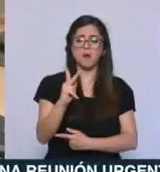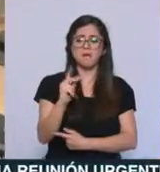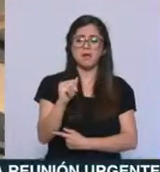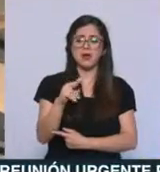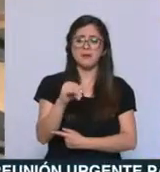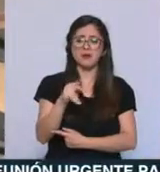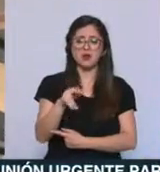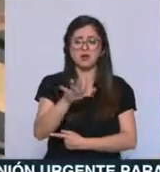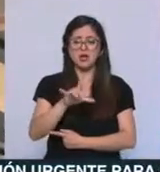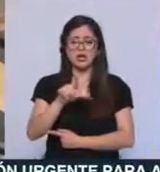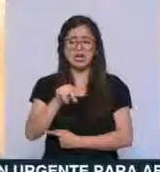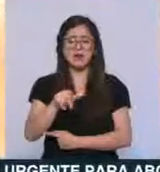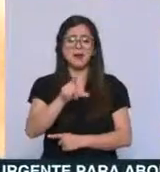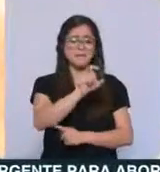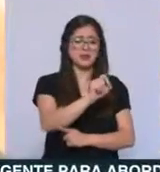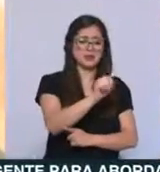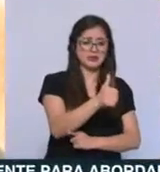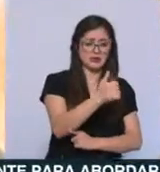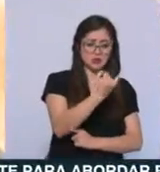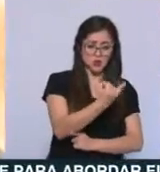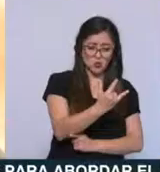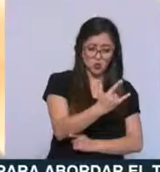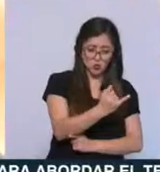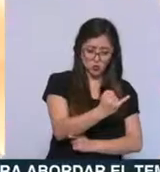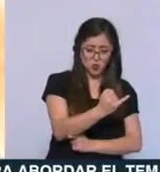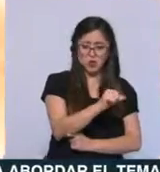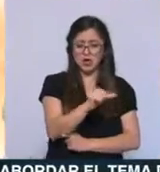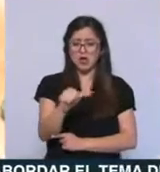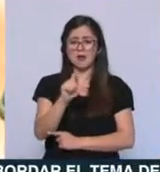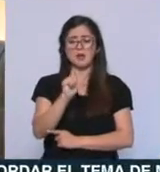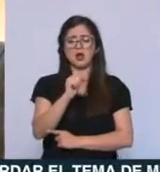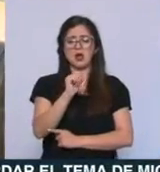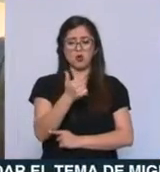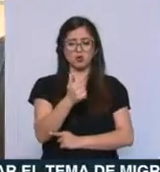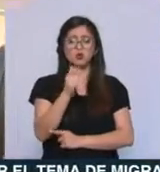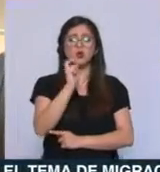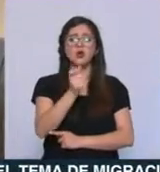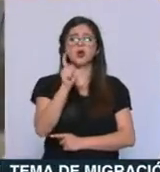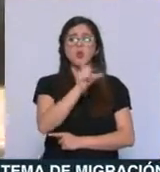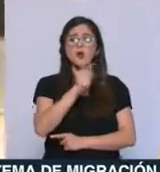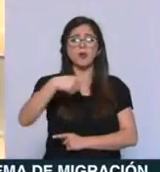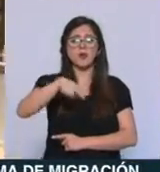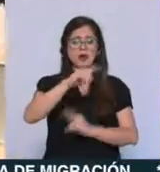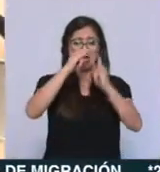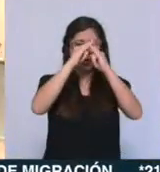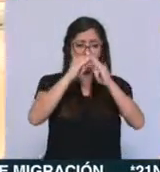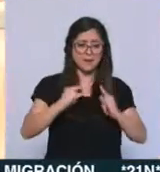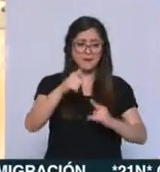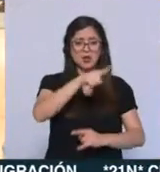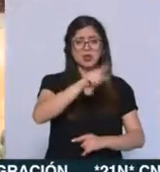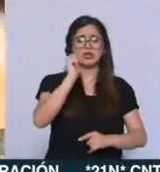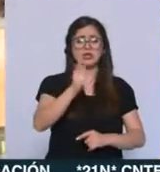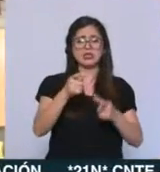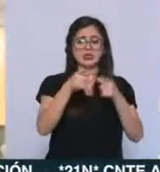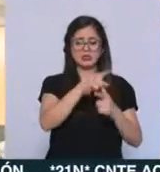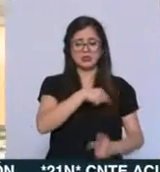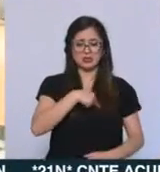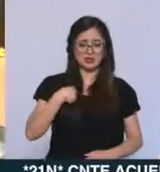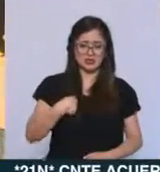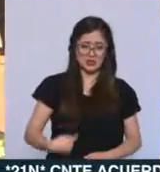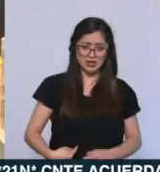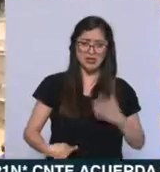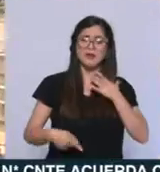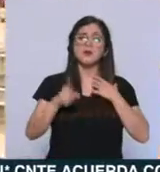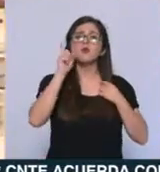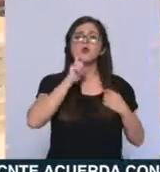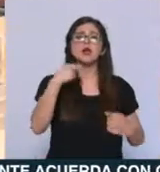Lima, Perú, del 26 de julio al 11 de agosto, y cerrará su participación con un campamento en China. La rama femenil la integran